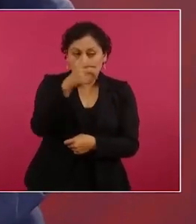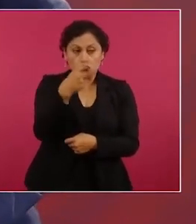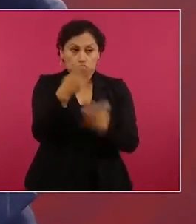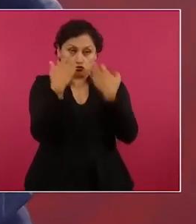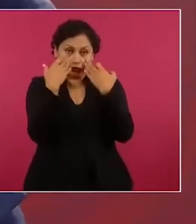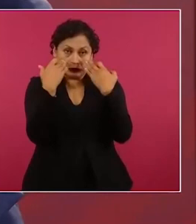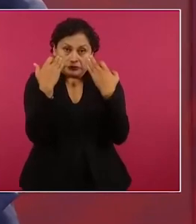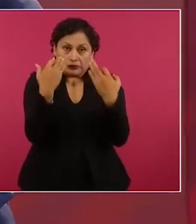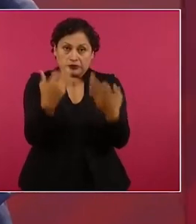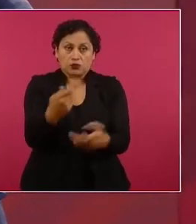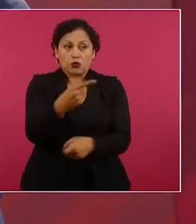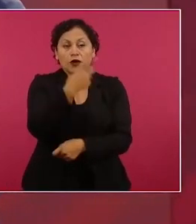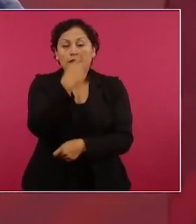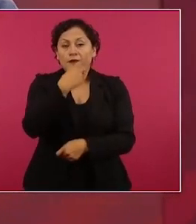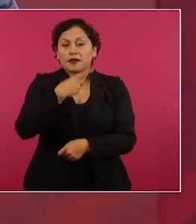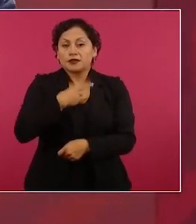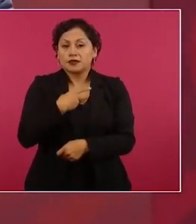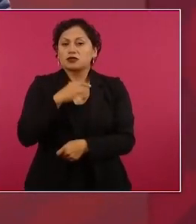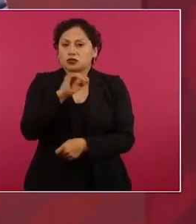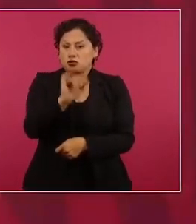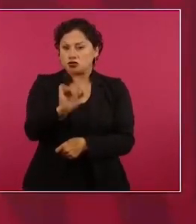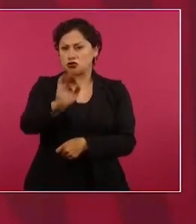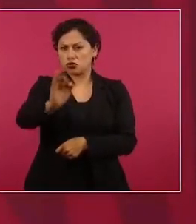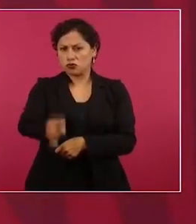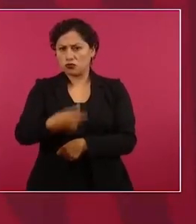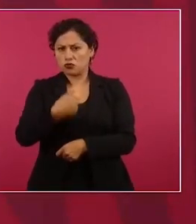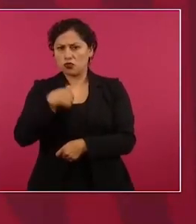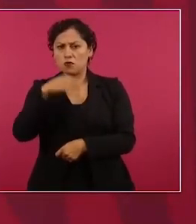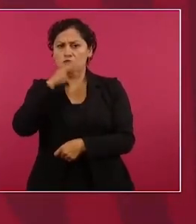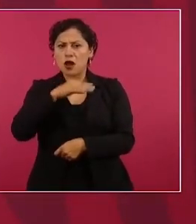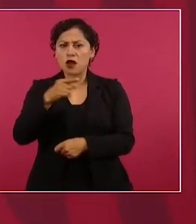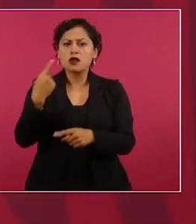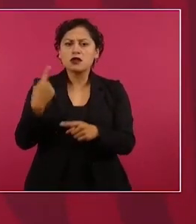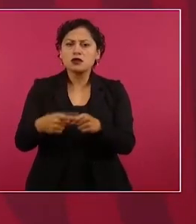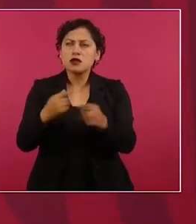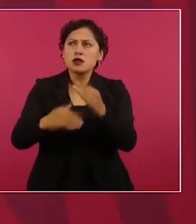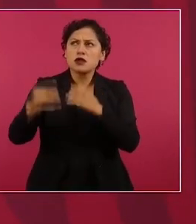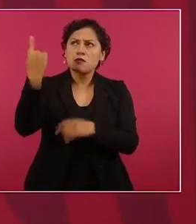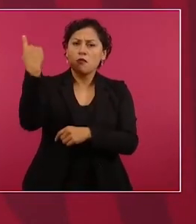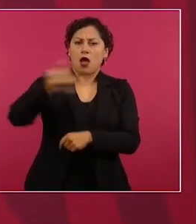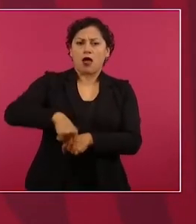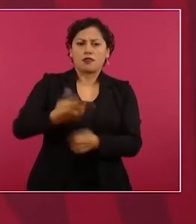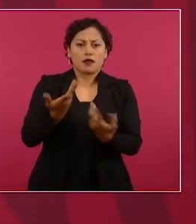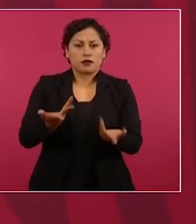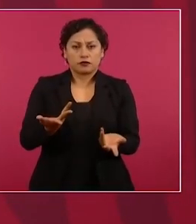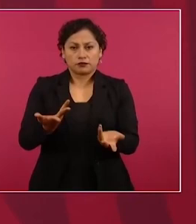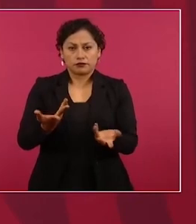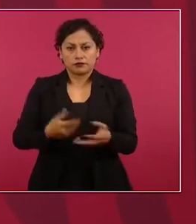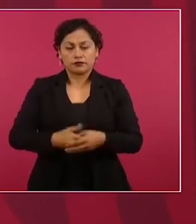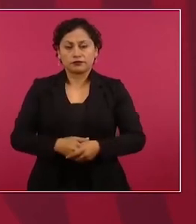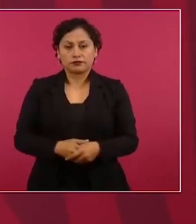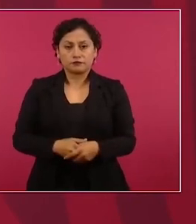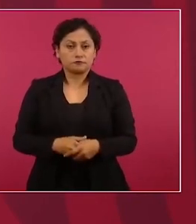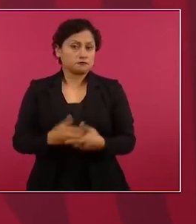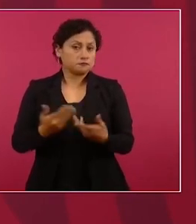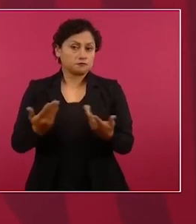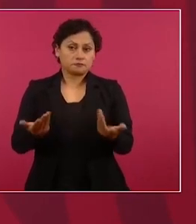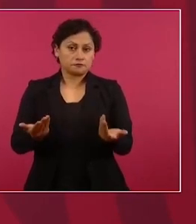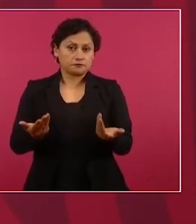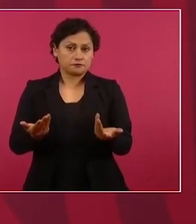culpables o son inocentes, si recibieron órdenes de quién, Continúa.